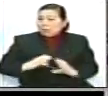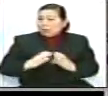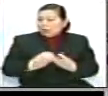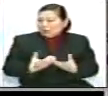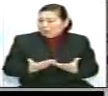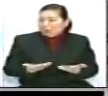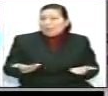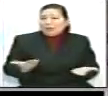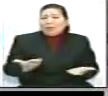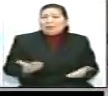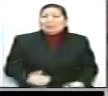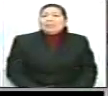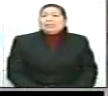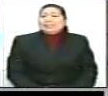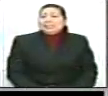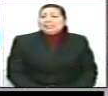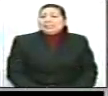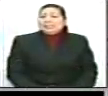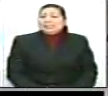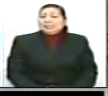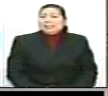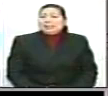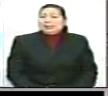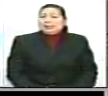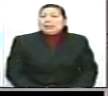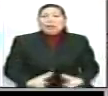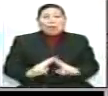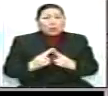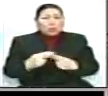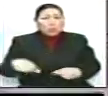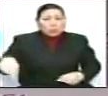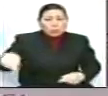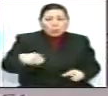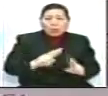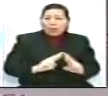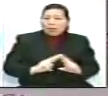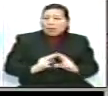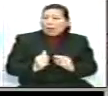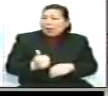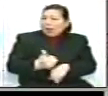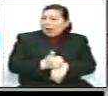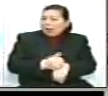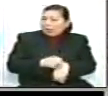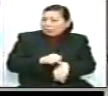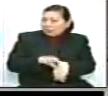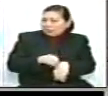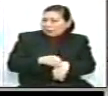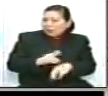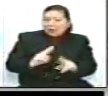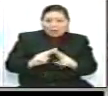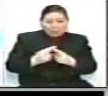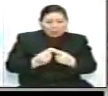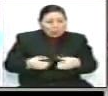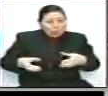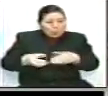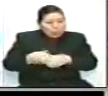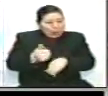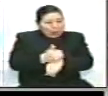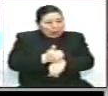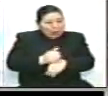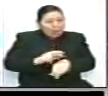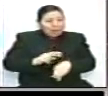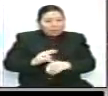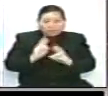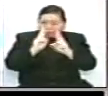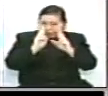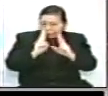que se le estaba levantando la voz en medio de una reunión de Junta de Portavoces, y que consideramos que en las reuniones de Junta de Portavoces